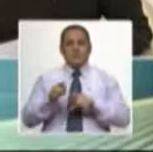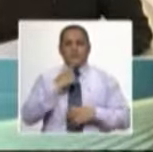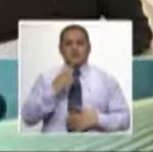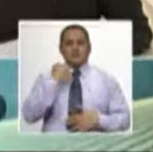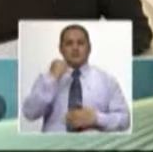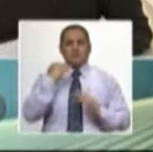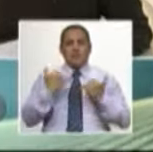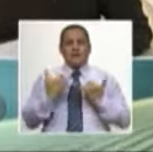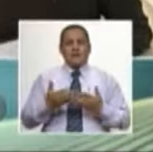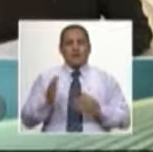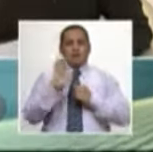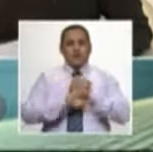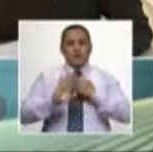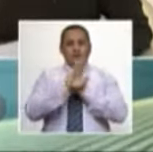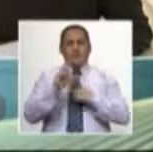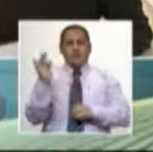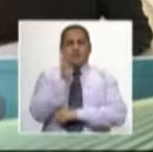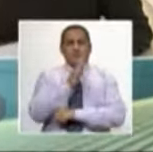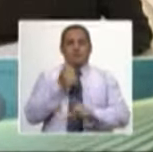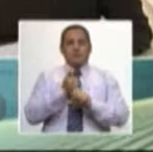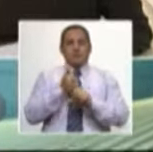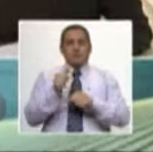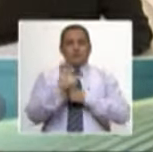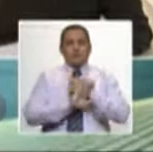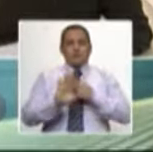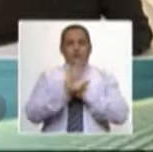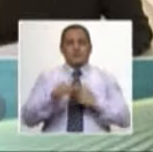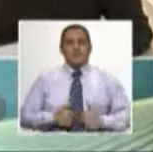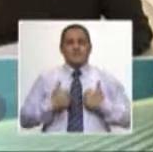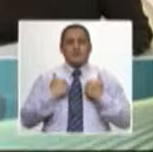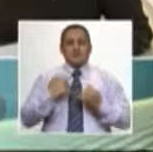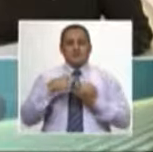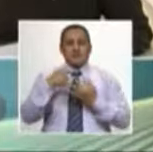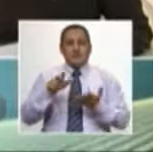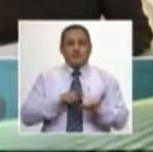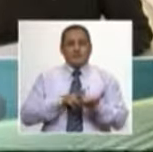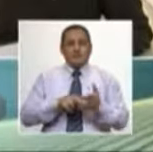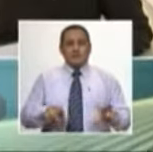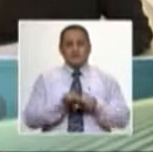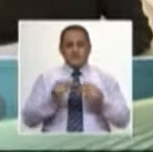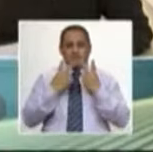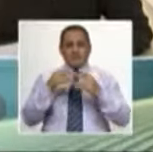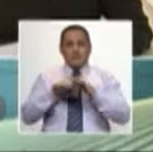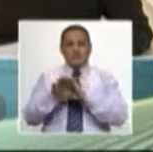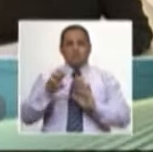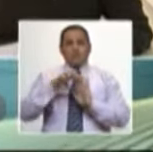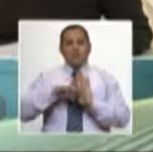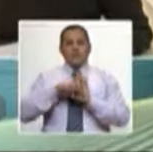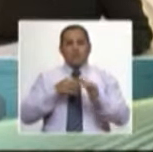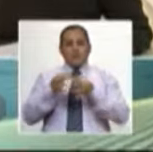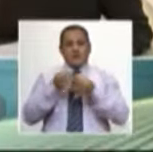derecho a la protección del ambiente hasta el propio derecho a la vida, el derecho a la pensión, entre otros, ¿no?, que se discuten mucho en este programa, como bien manifiesta